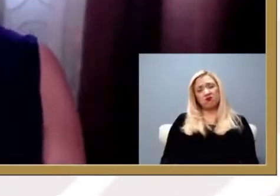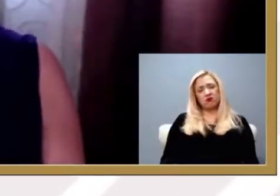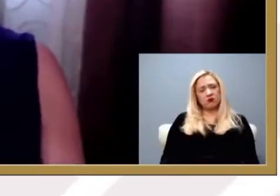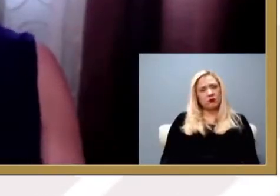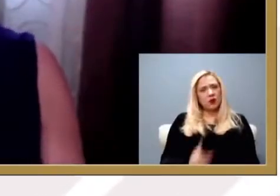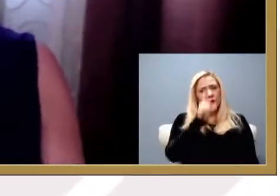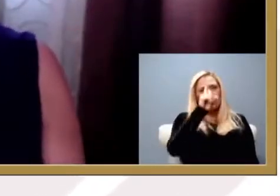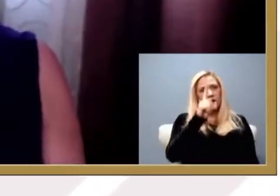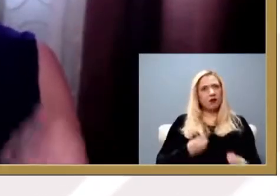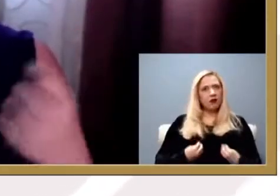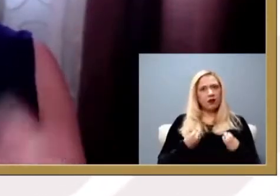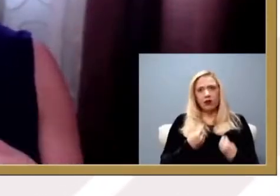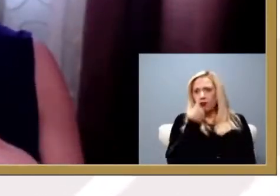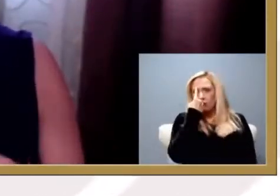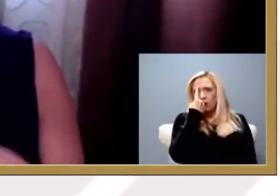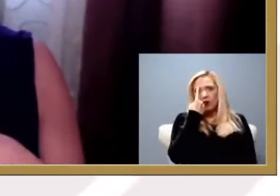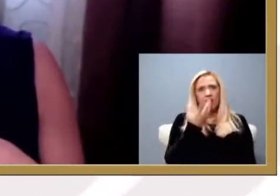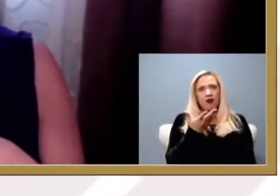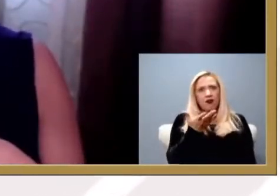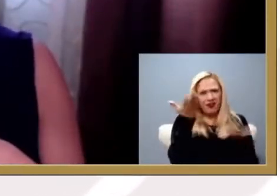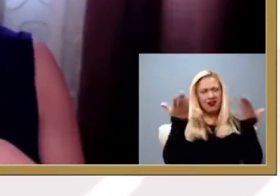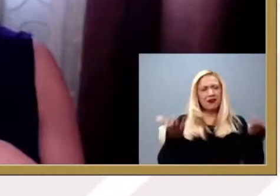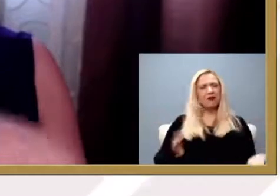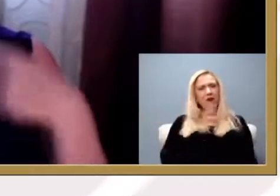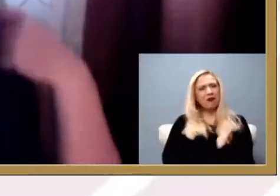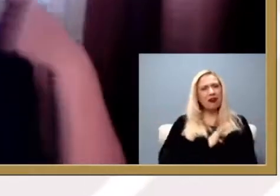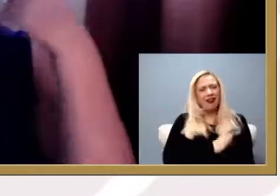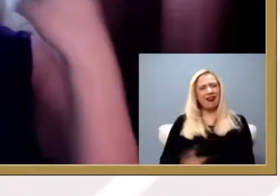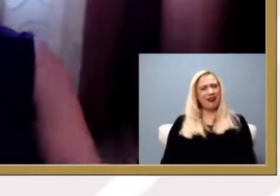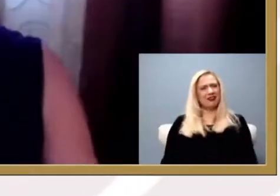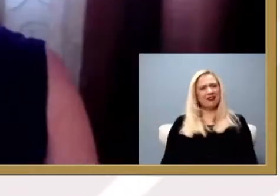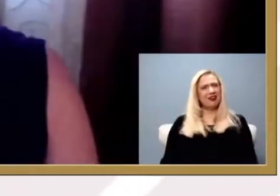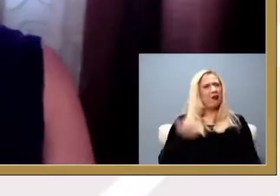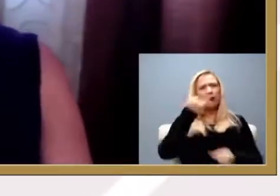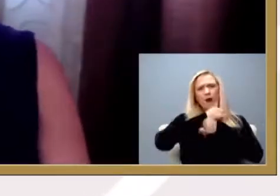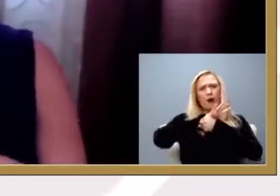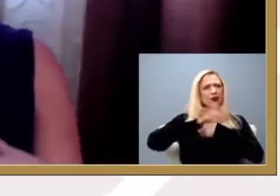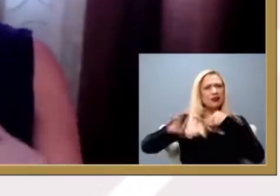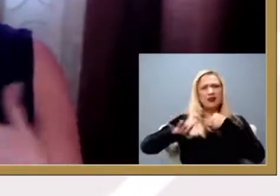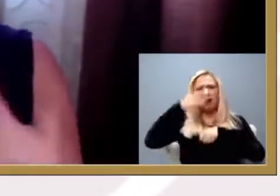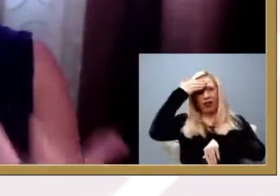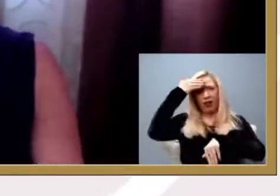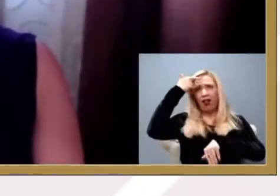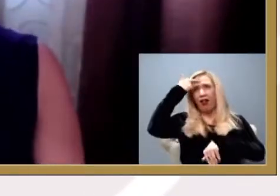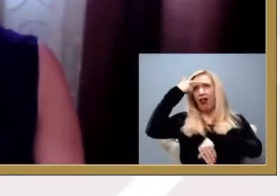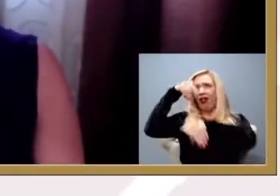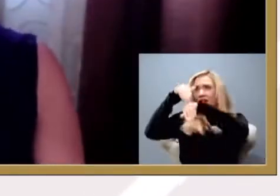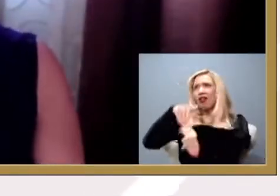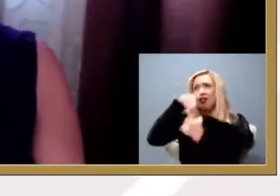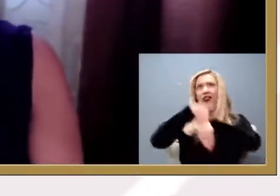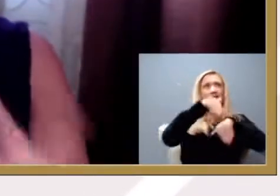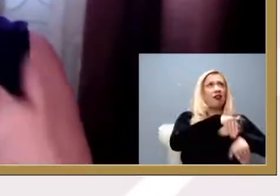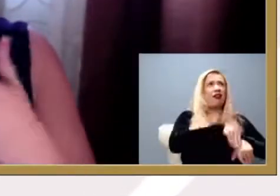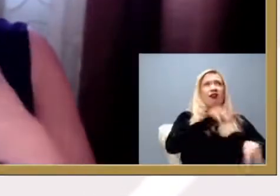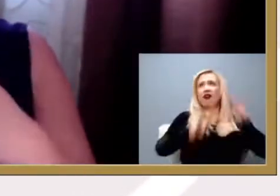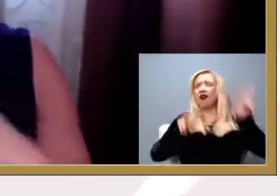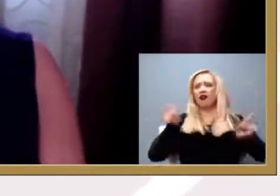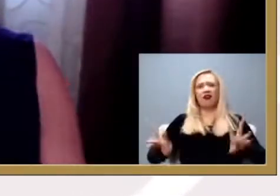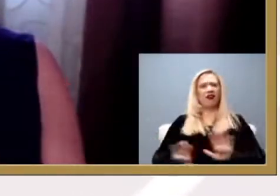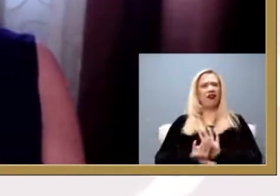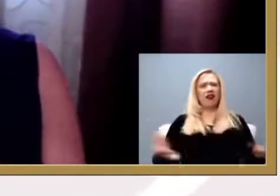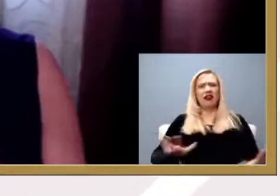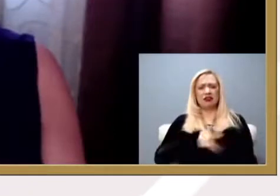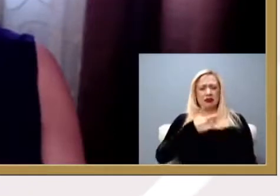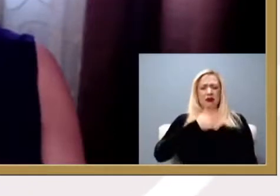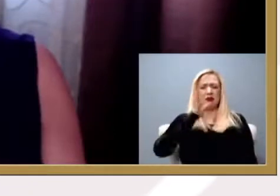tenemos una, ¿sí? Y no podemos no podemos permanecer todo el tiempo tratando de darle gusto a la gente, sintiéndonos